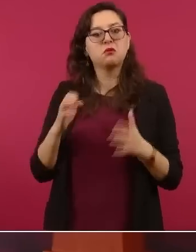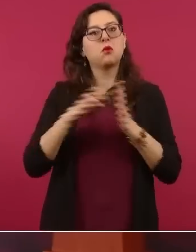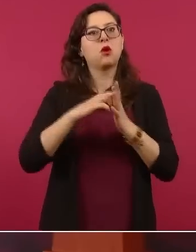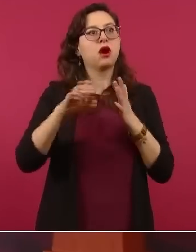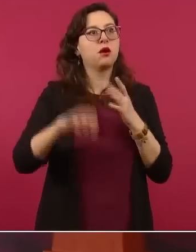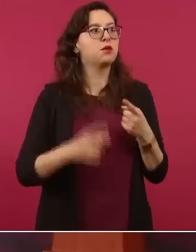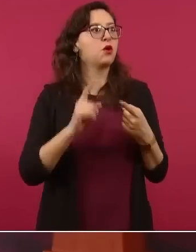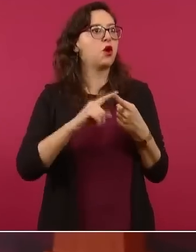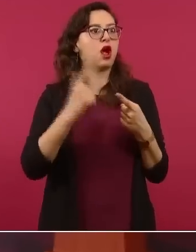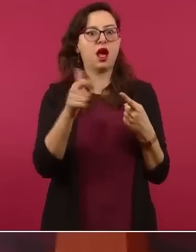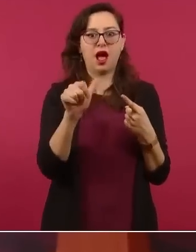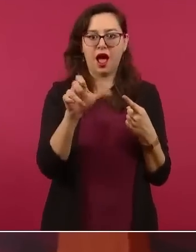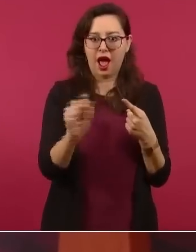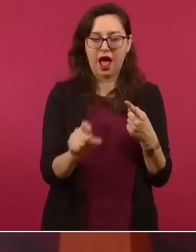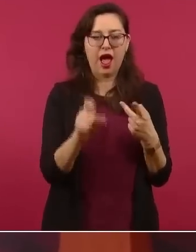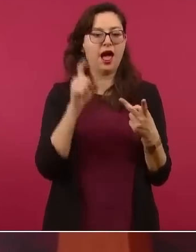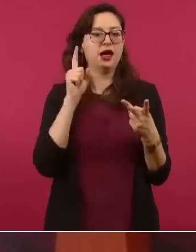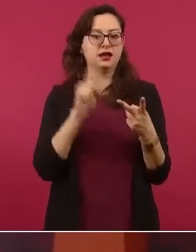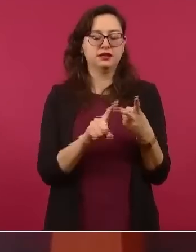estamos hablando